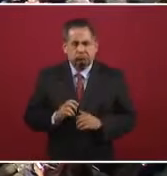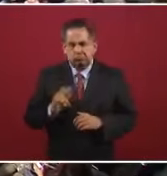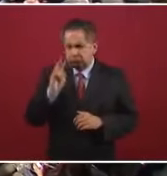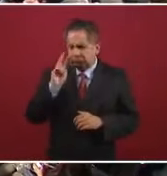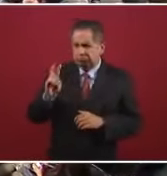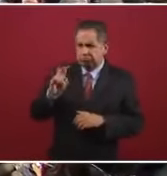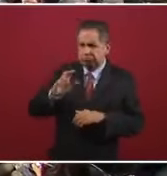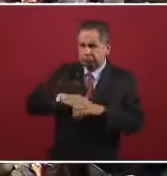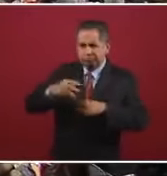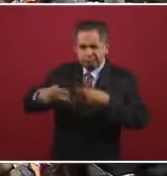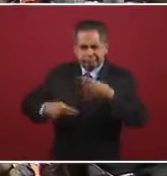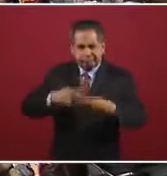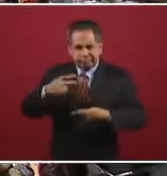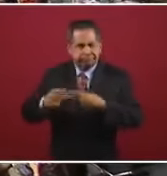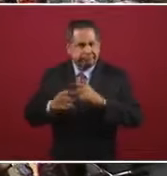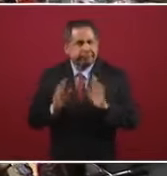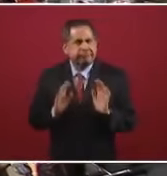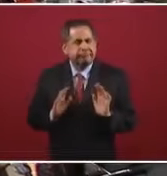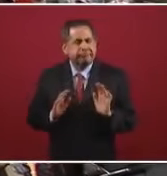más preguntas,